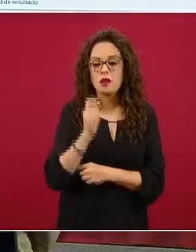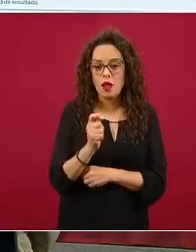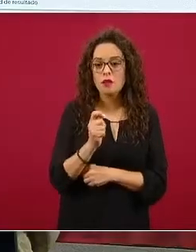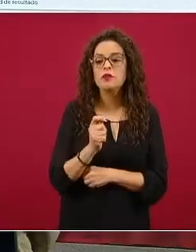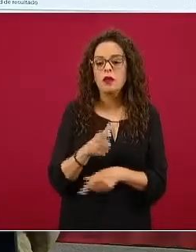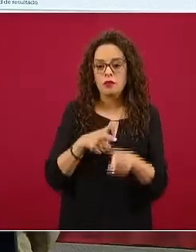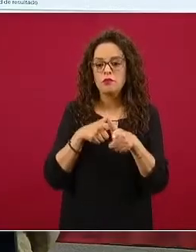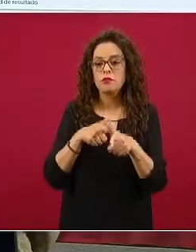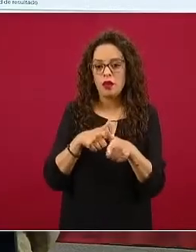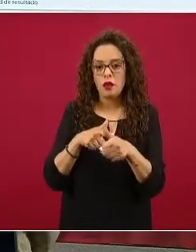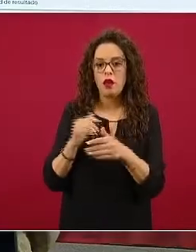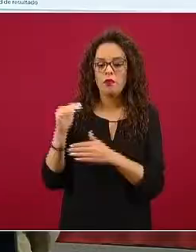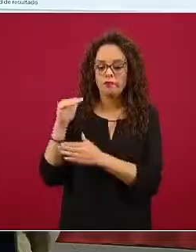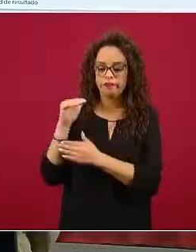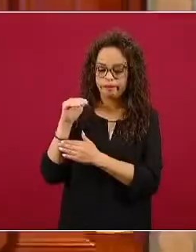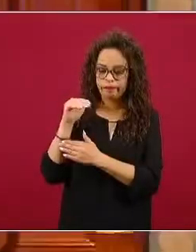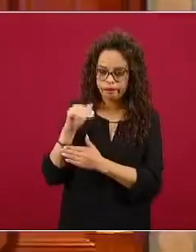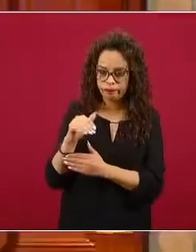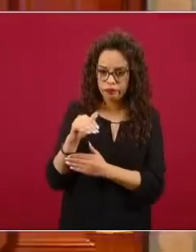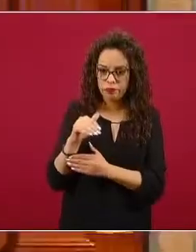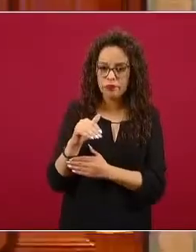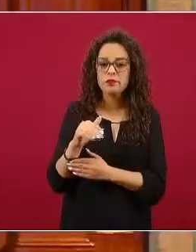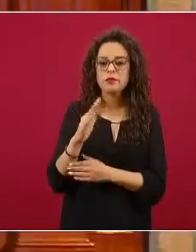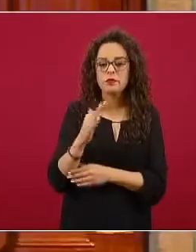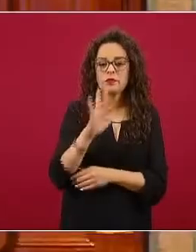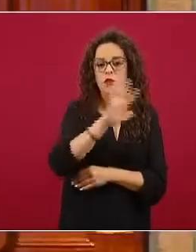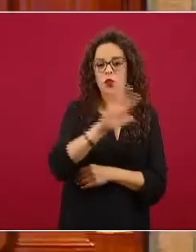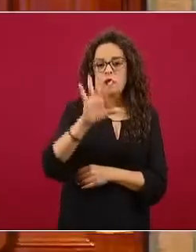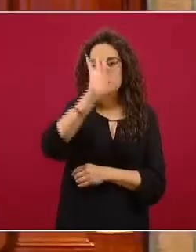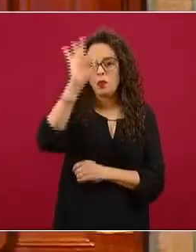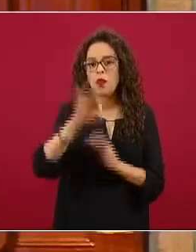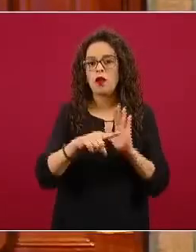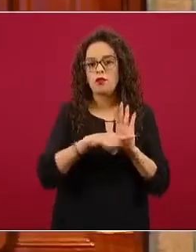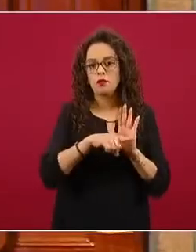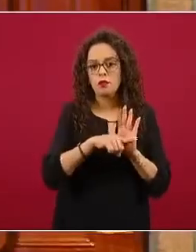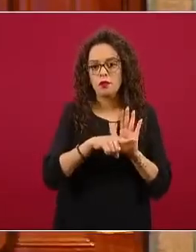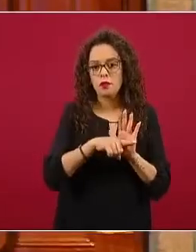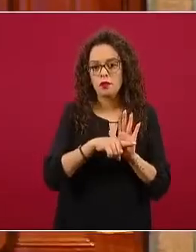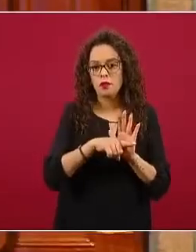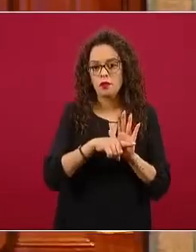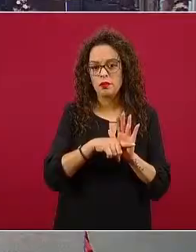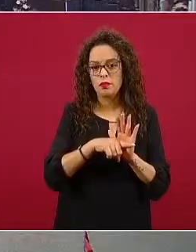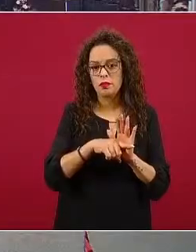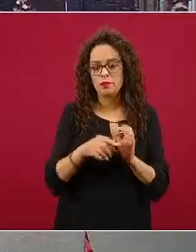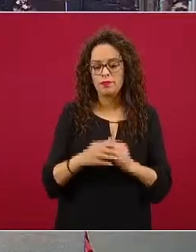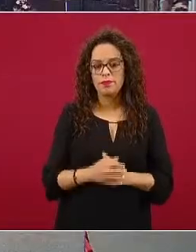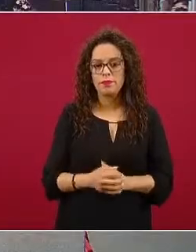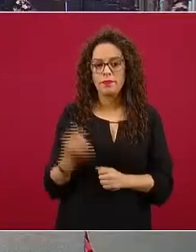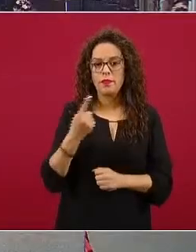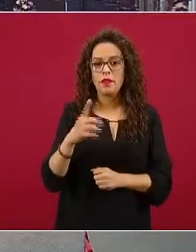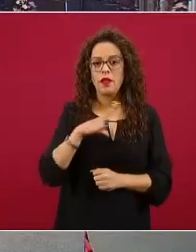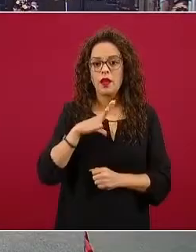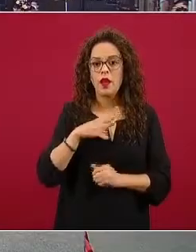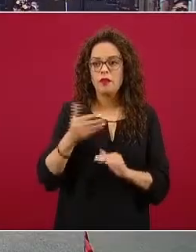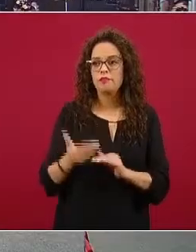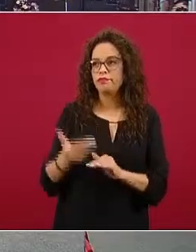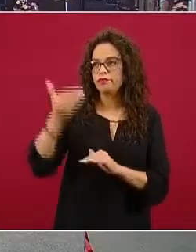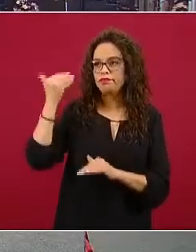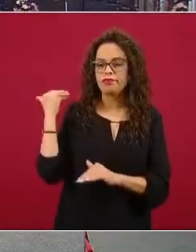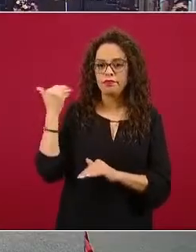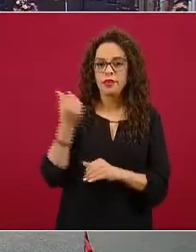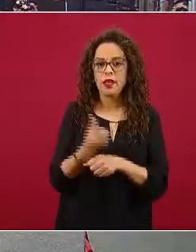descenso todavía representa un menos 55% en relación a esa carga de mortalidad que tuvimos en la